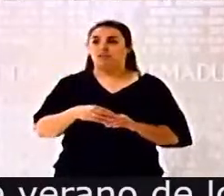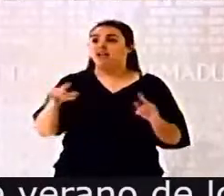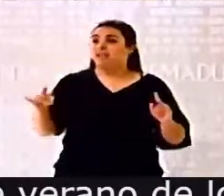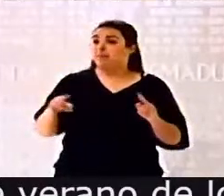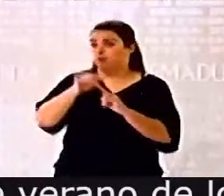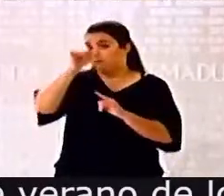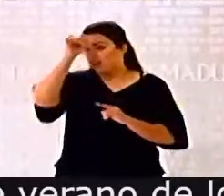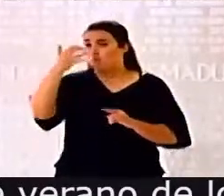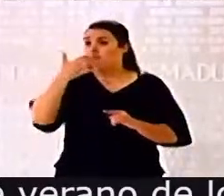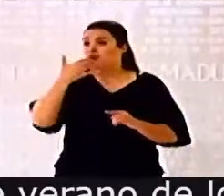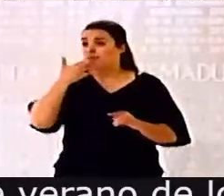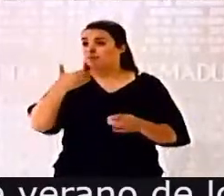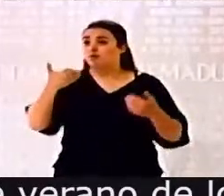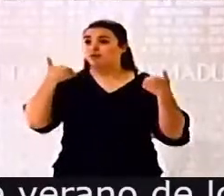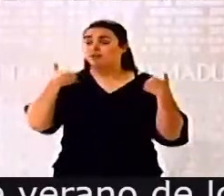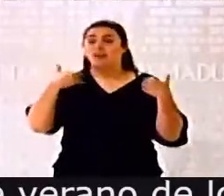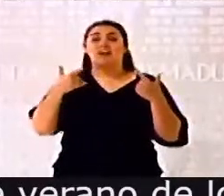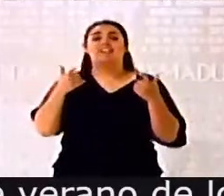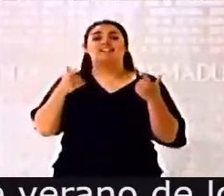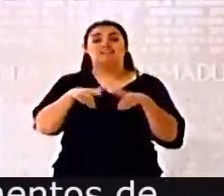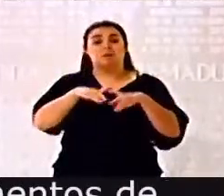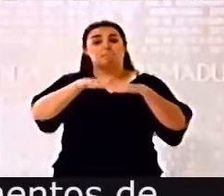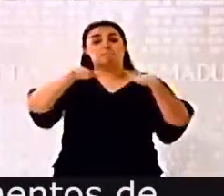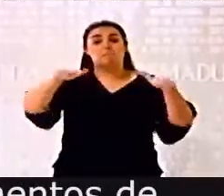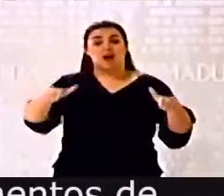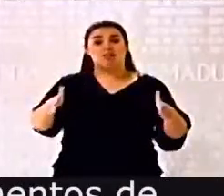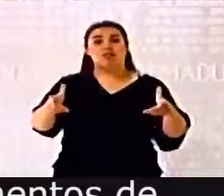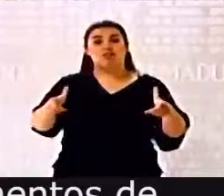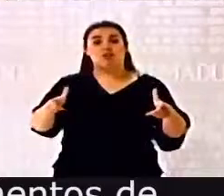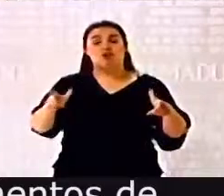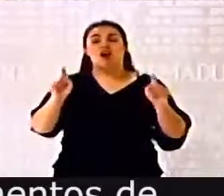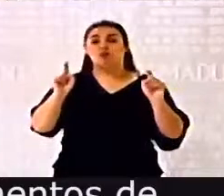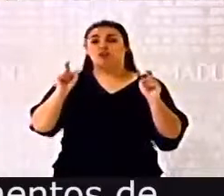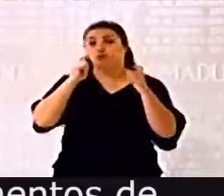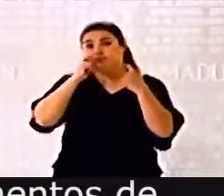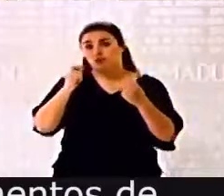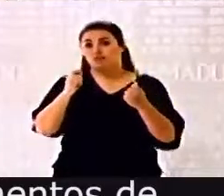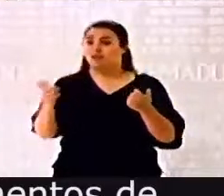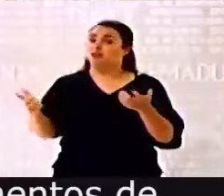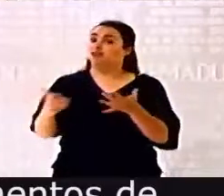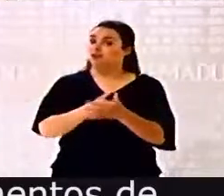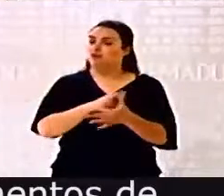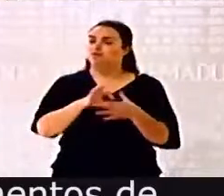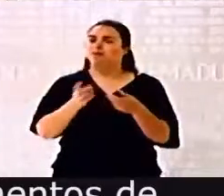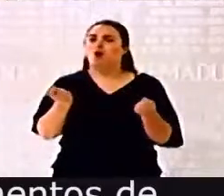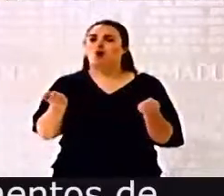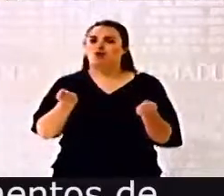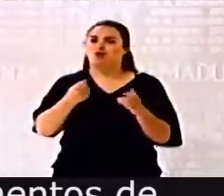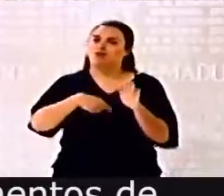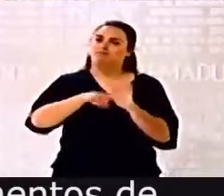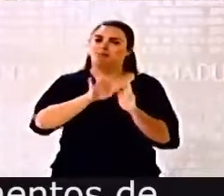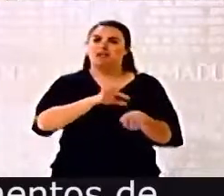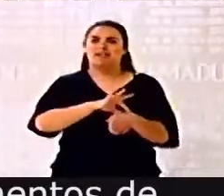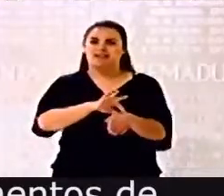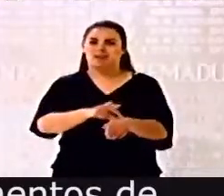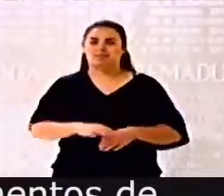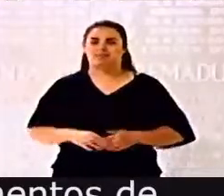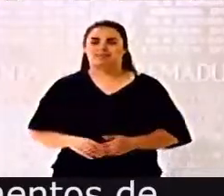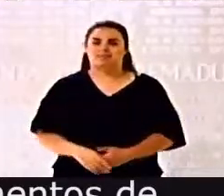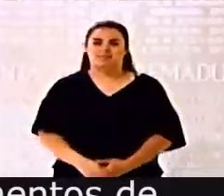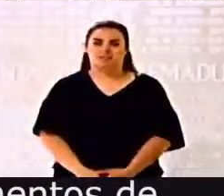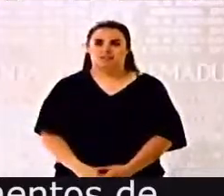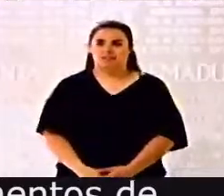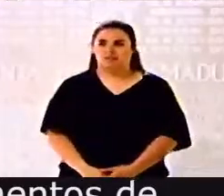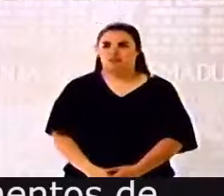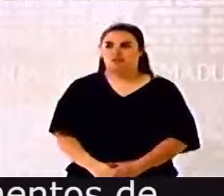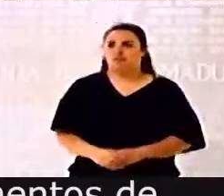que, por ejemplo, llevan los espacios educativos saludables. Pues todo eso está regulado en esta guía. Tiene